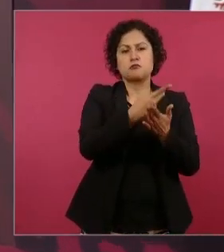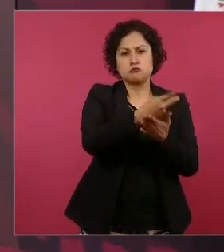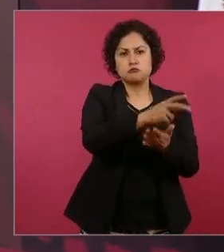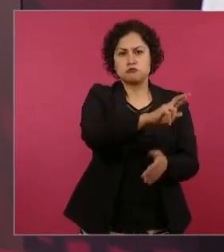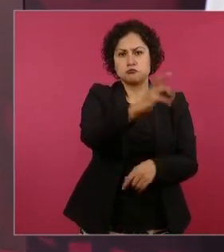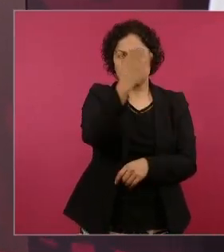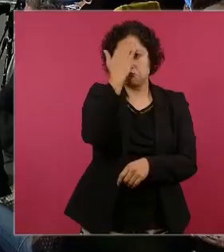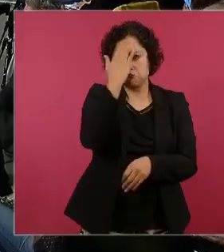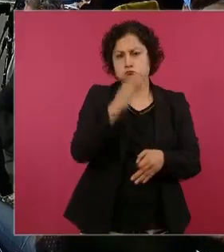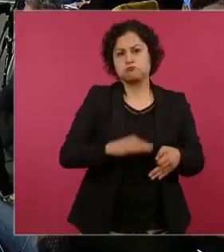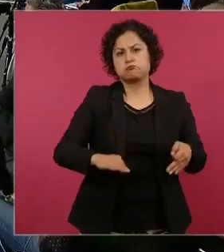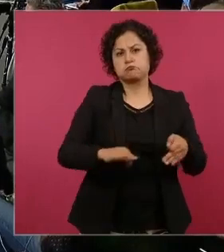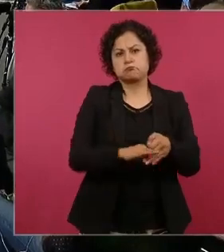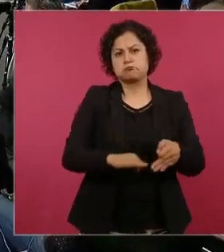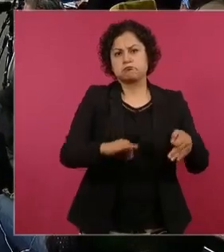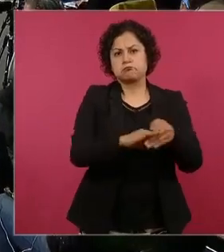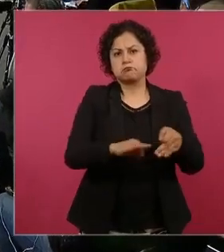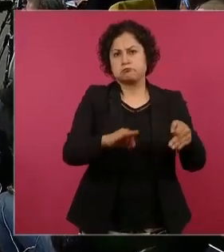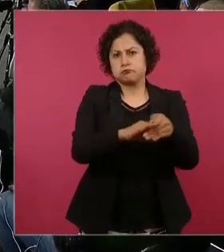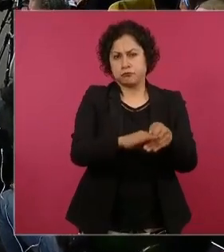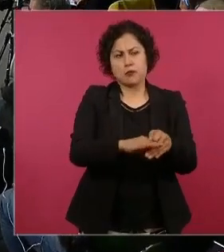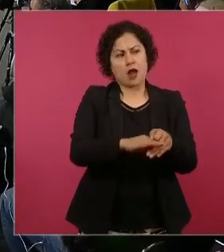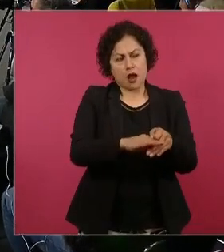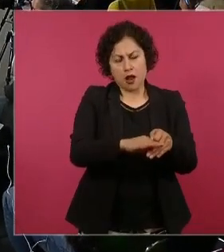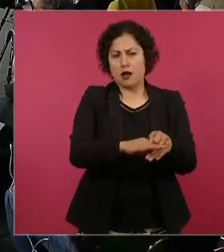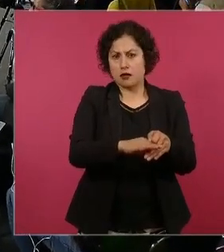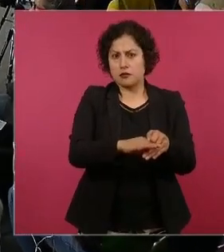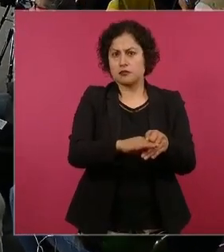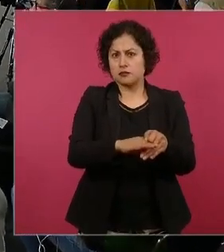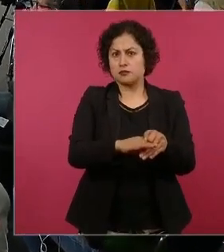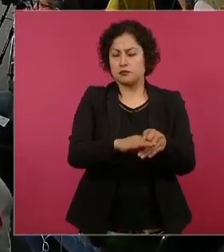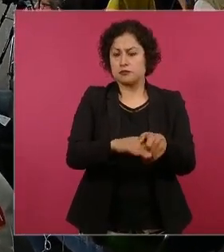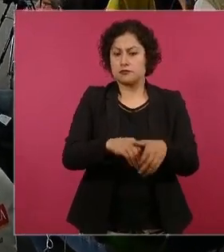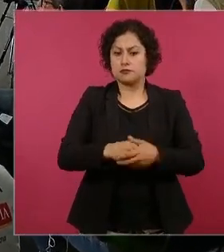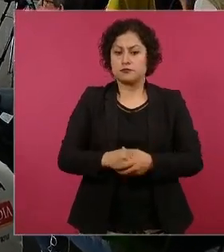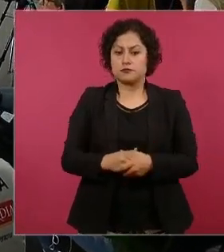permanente, periódico, cada